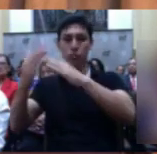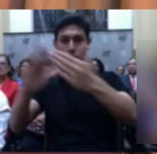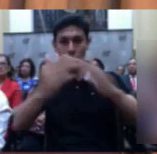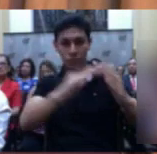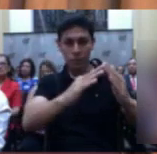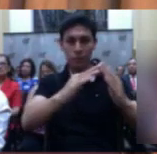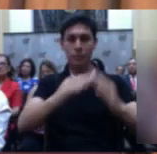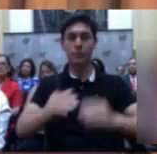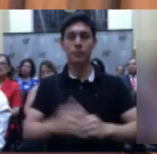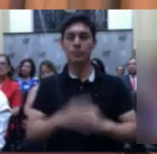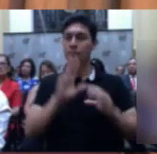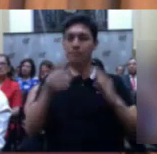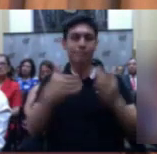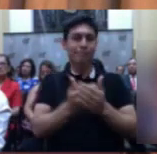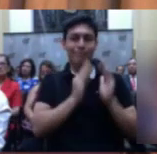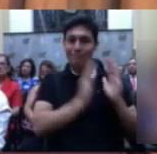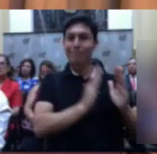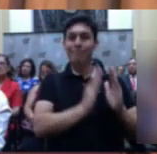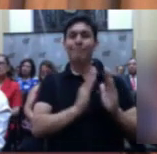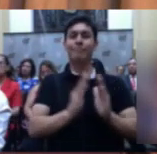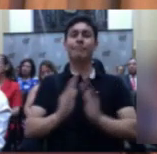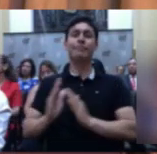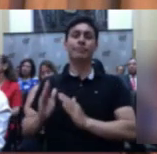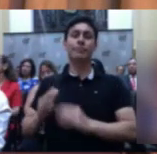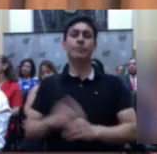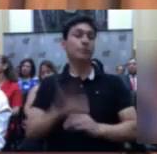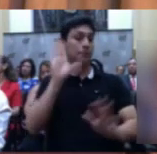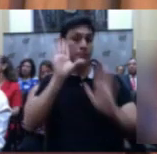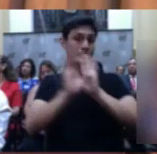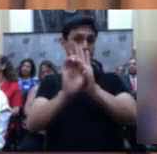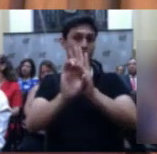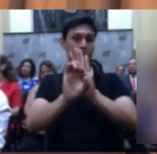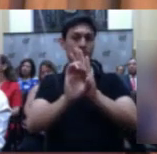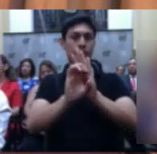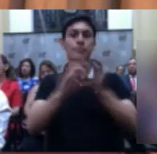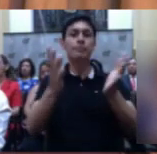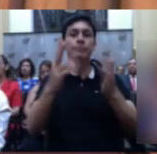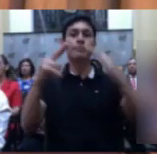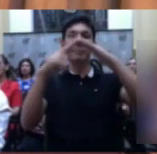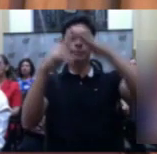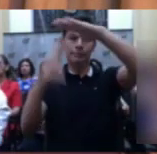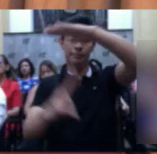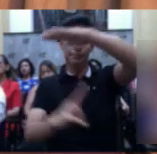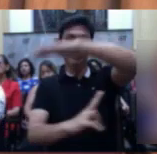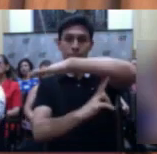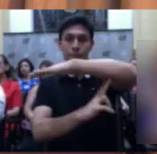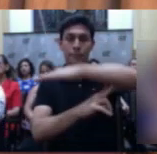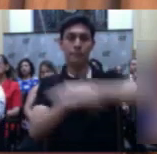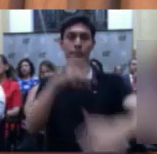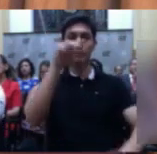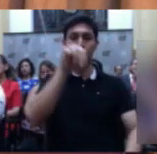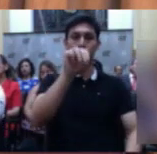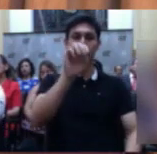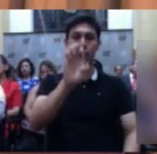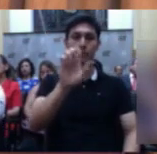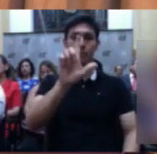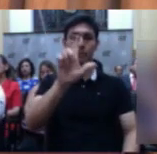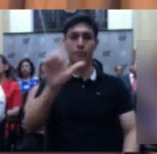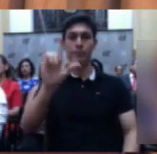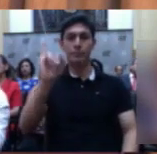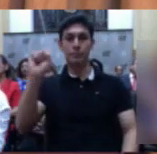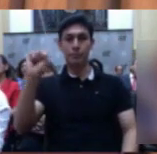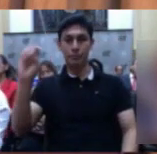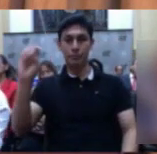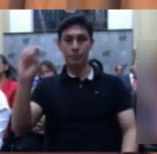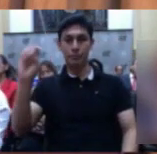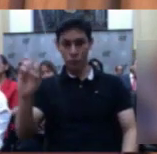trabajo previamente planificado. Un ejemplo claro es el puente mellizo del Villena Rey, el cual entregamos